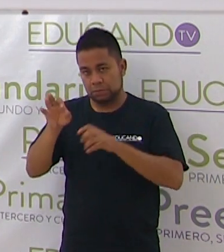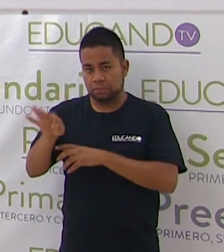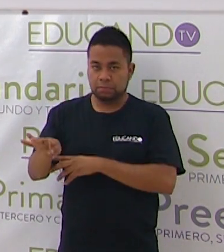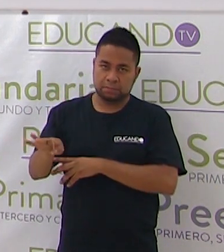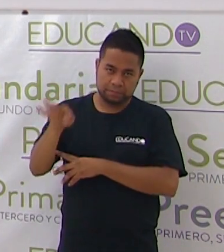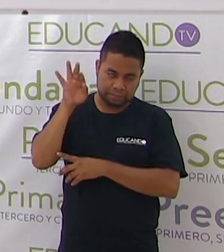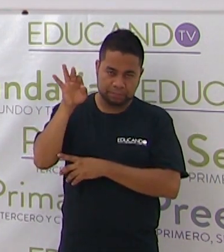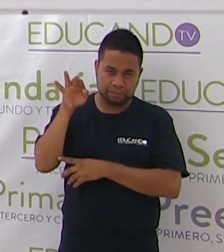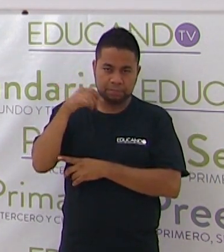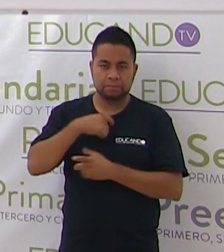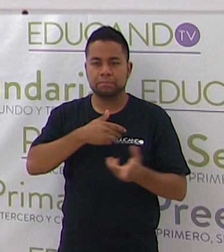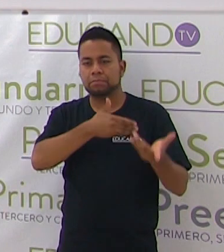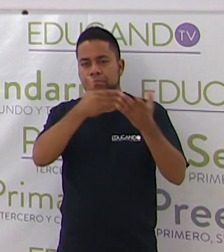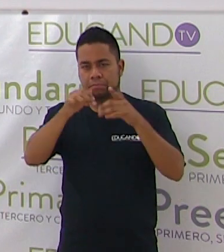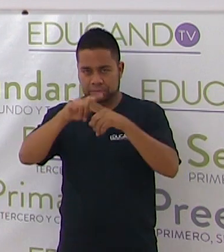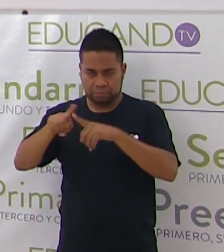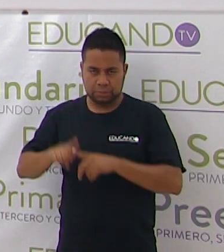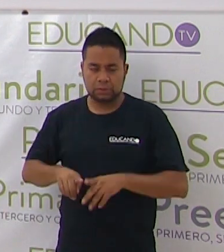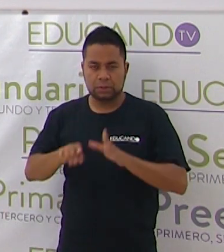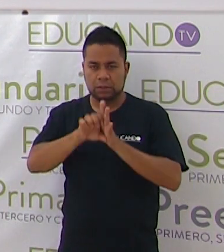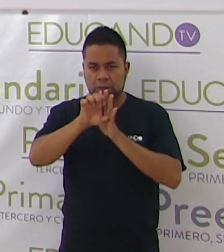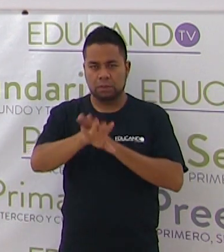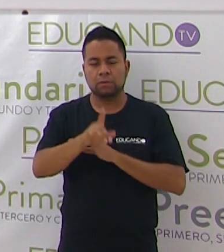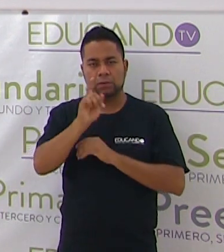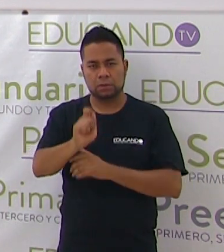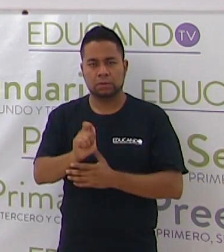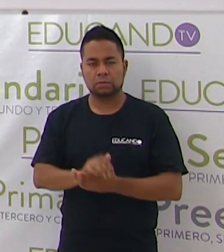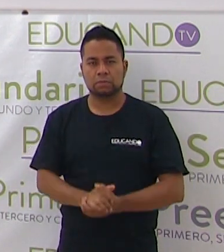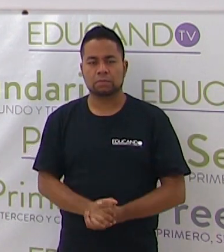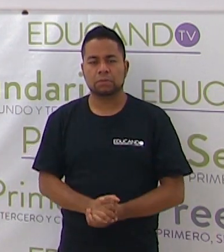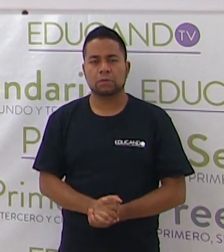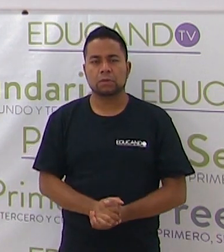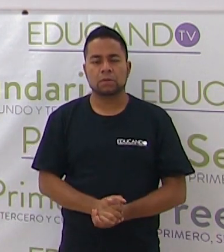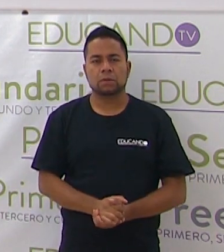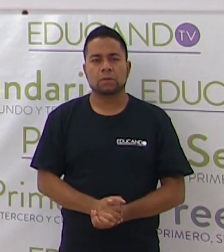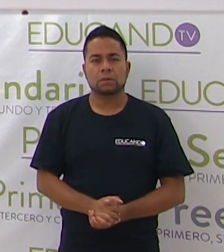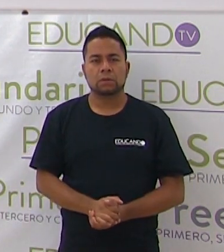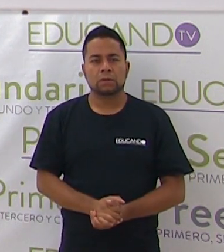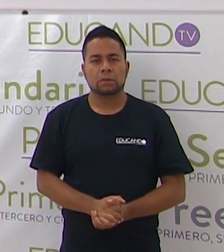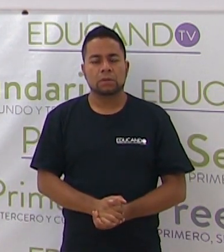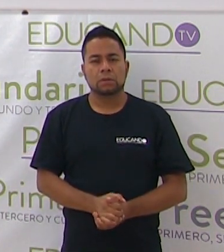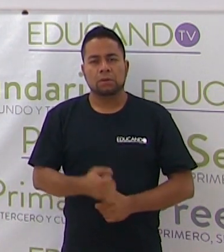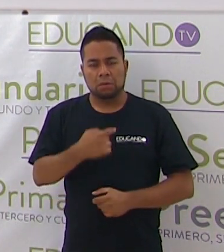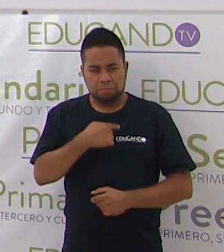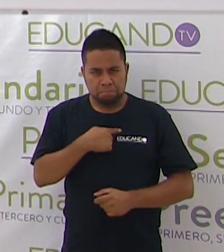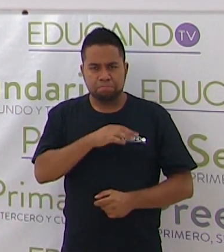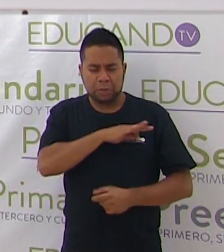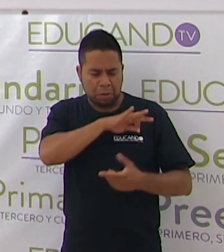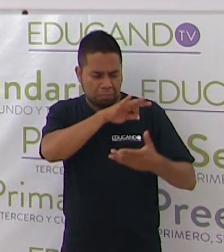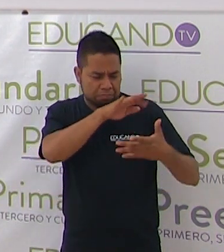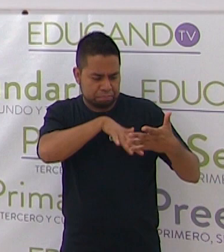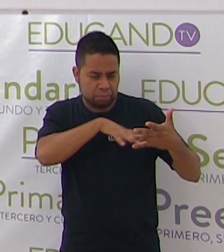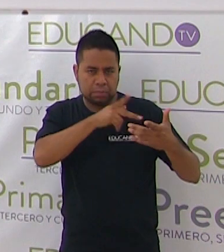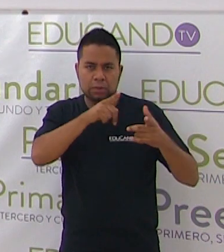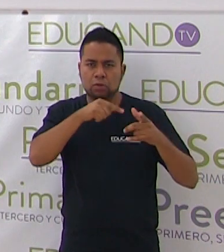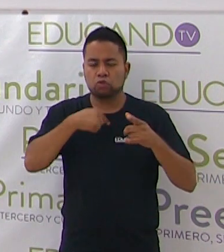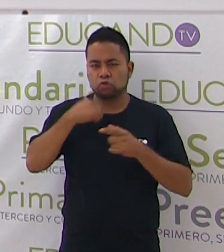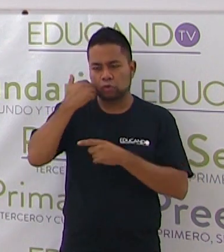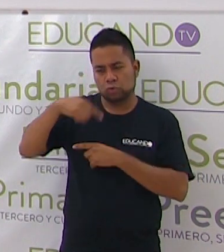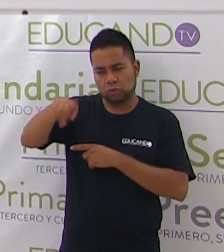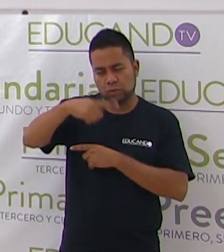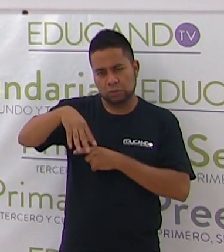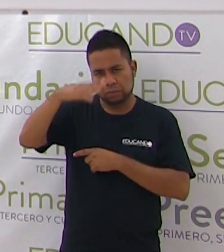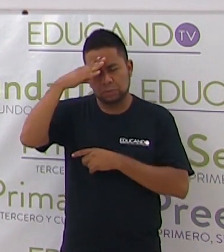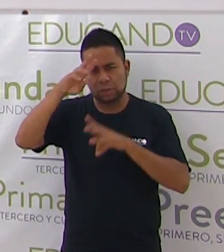Yo traje aquí algunos ejemplos que yo desarrollaría pero quiero que ustedes vayan pensando en